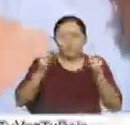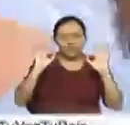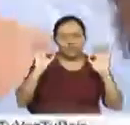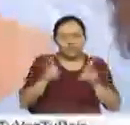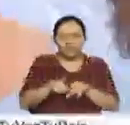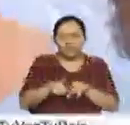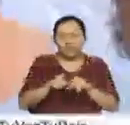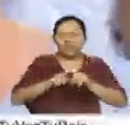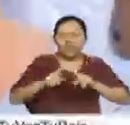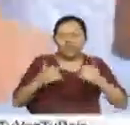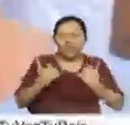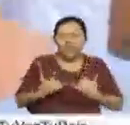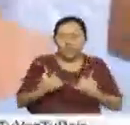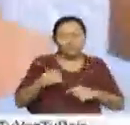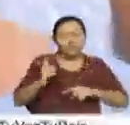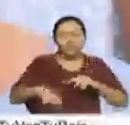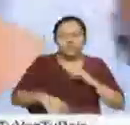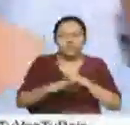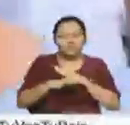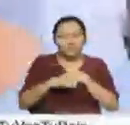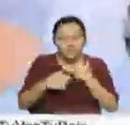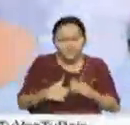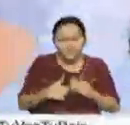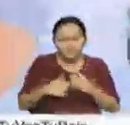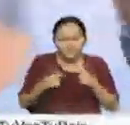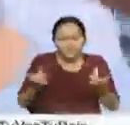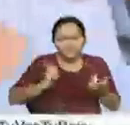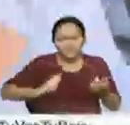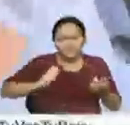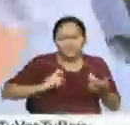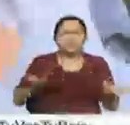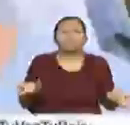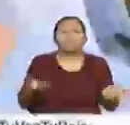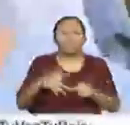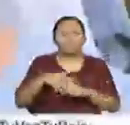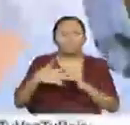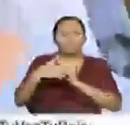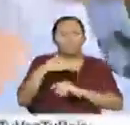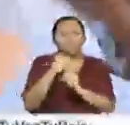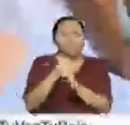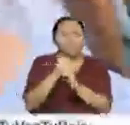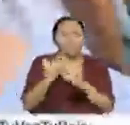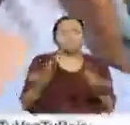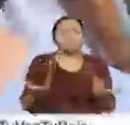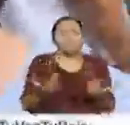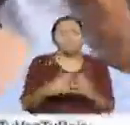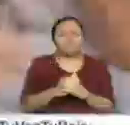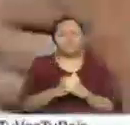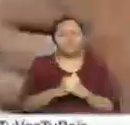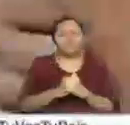Pero en este momento no podemos funcionar porque no tenemos salarios y condiciones para trabajar.